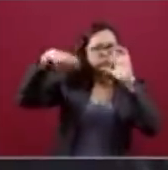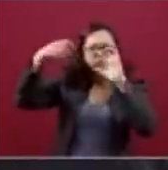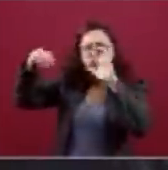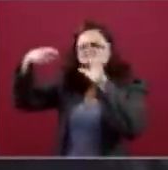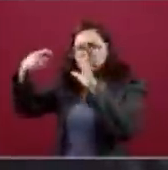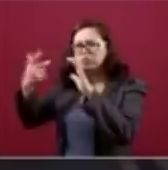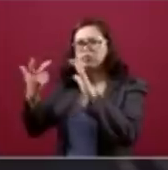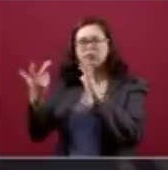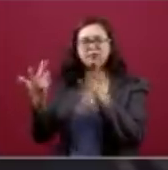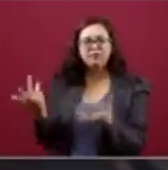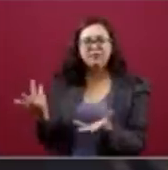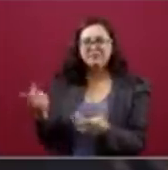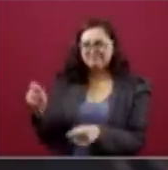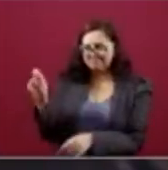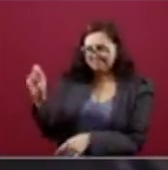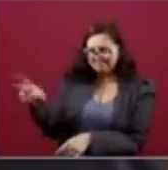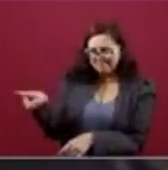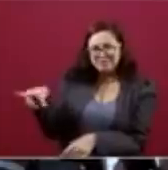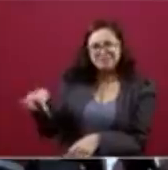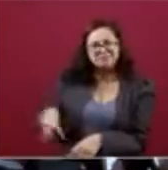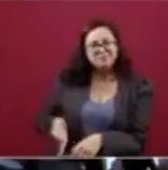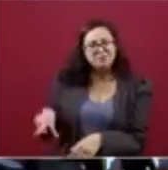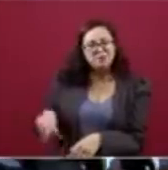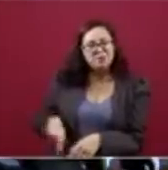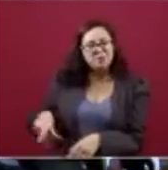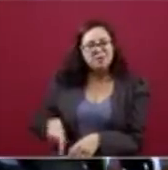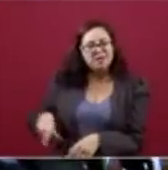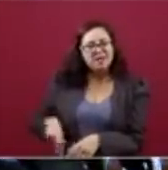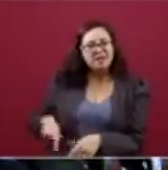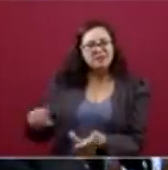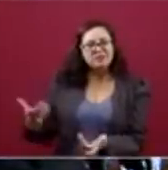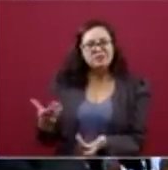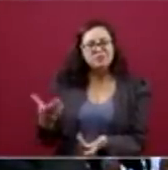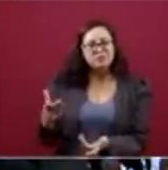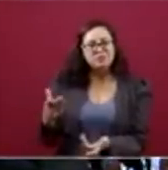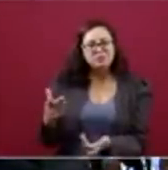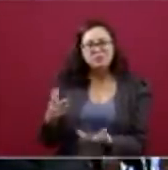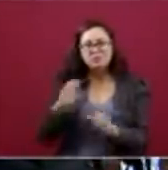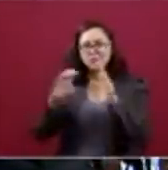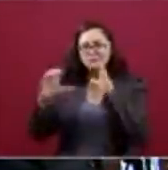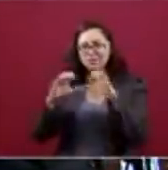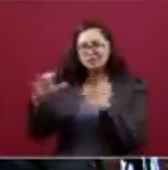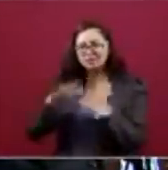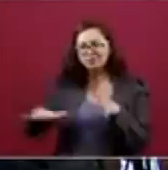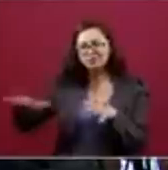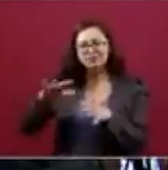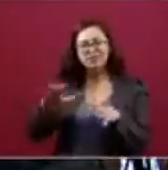pues que sean los de comunicación social, son buenísimos.